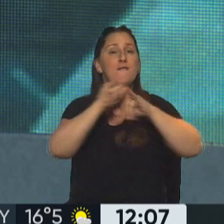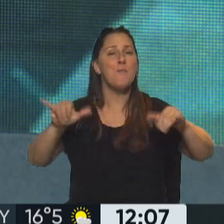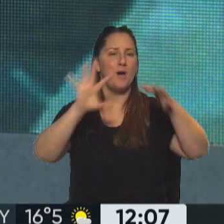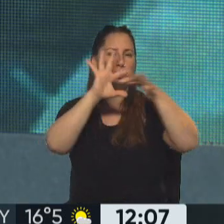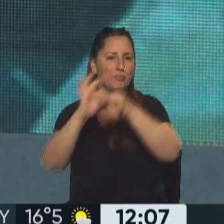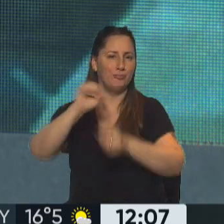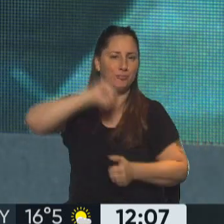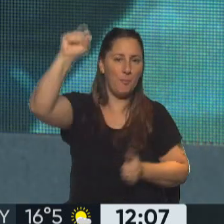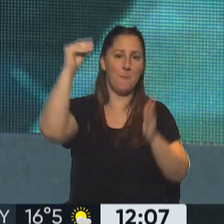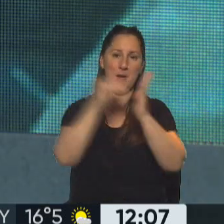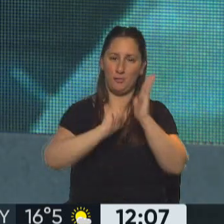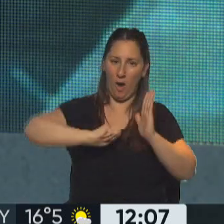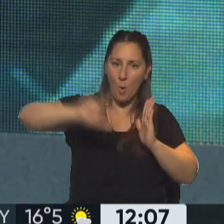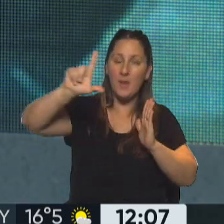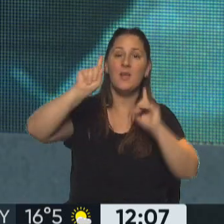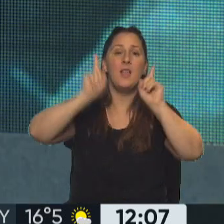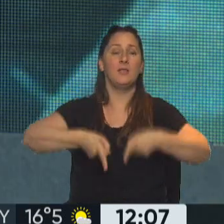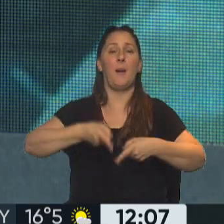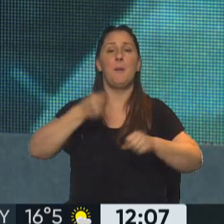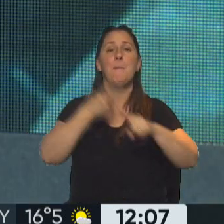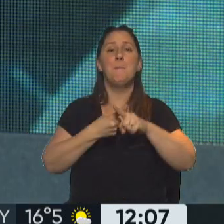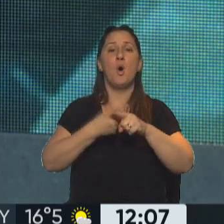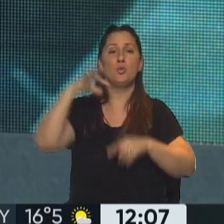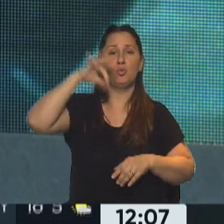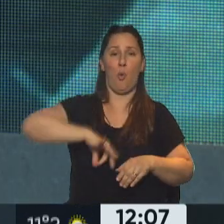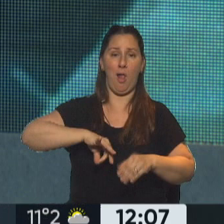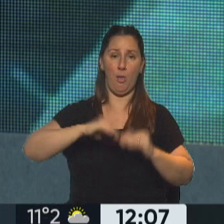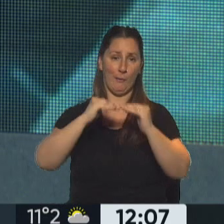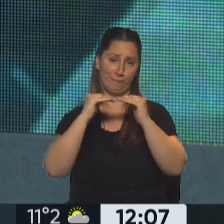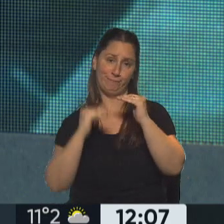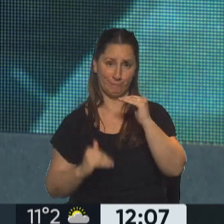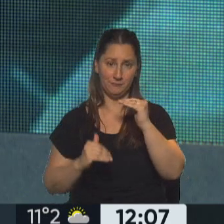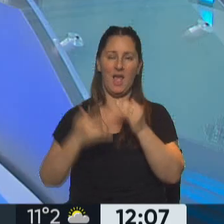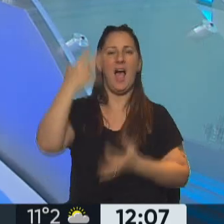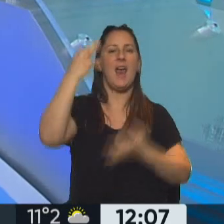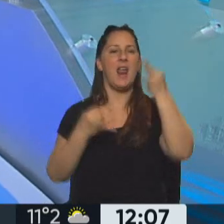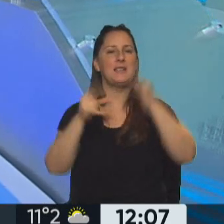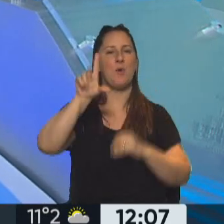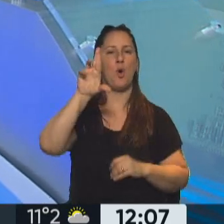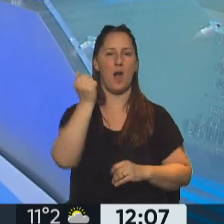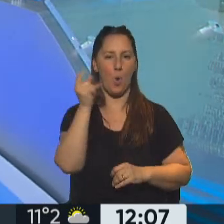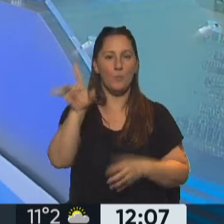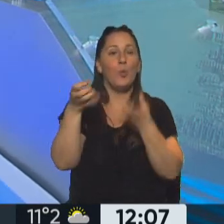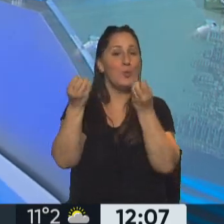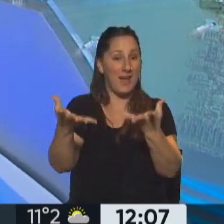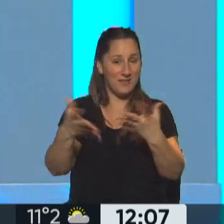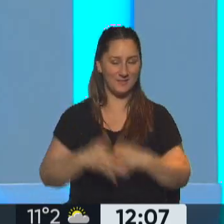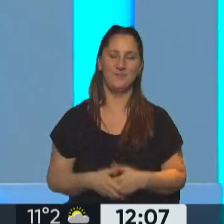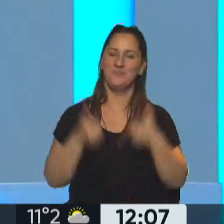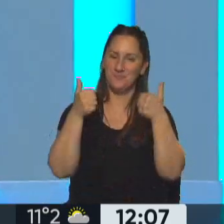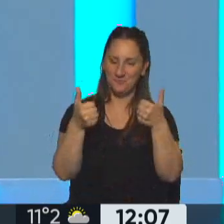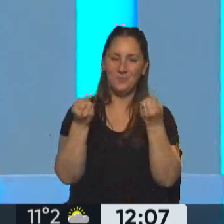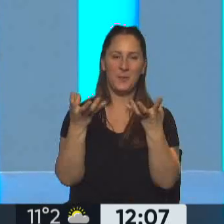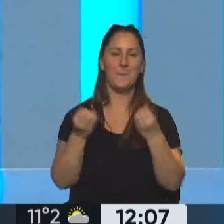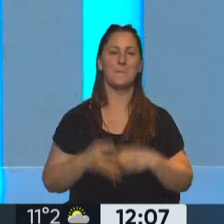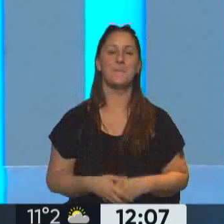inflación, con el aumento de precios, pero también con el retraso salarial. Y lo analizamos ya con Raúl de la Torre. ¿Cómo estás, Raúl? ¿Qué tal? ¿Cómo te va,